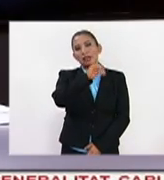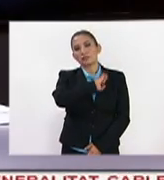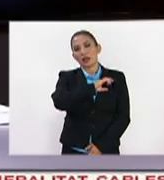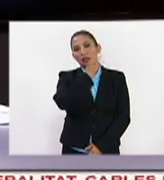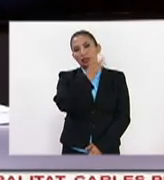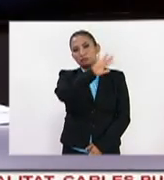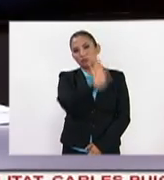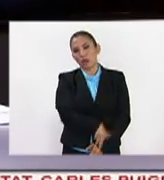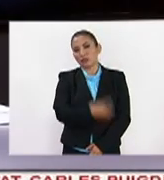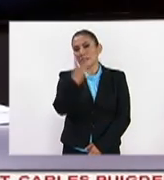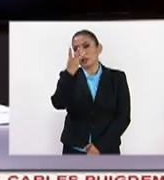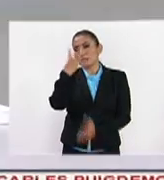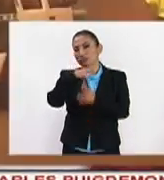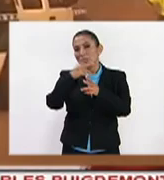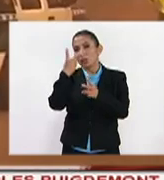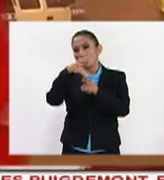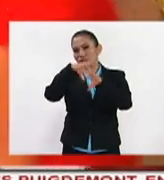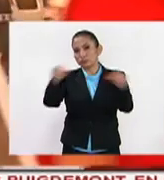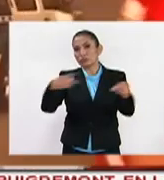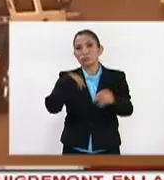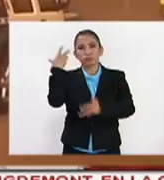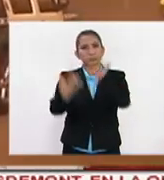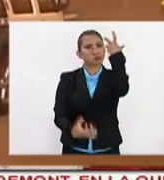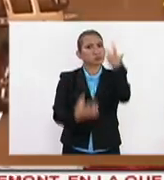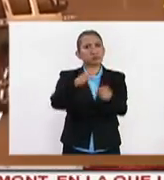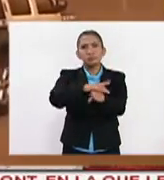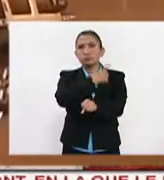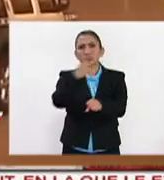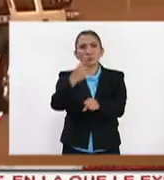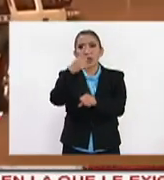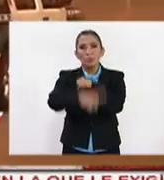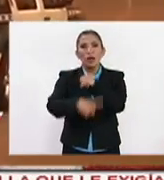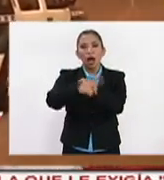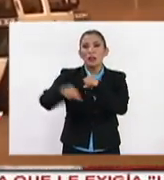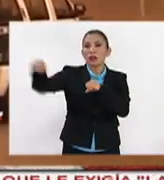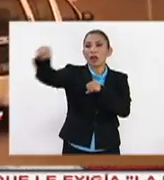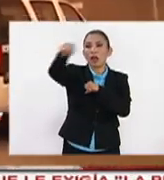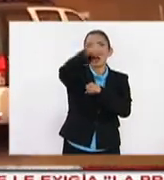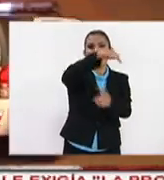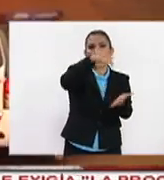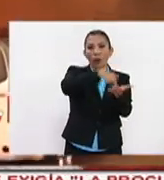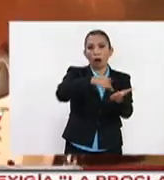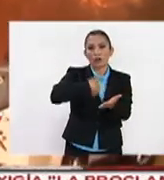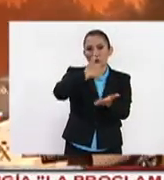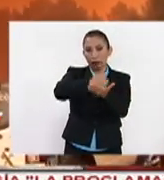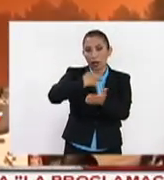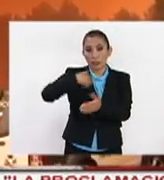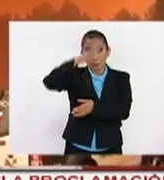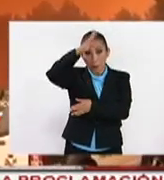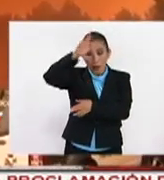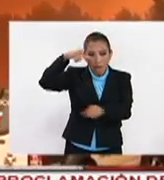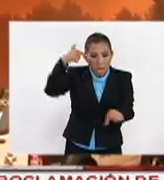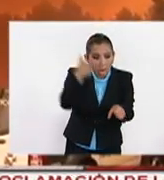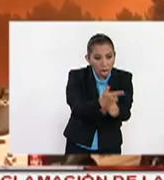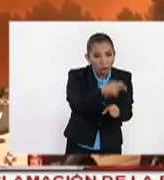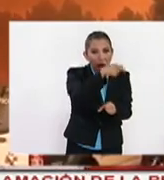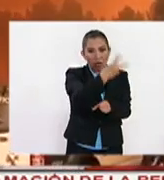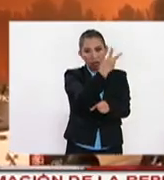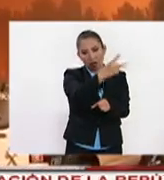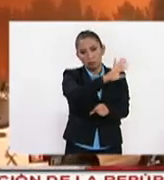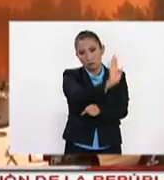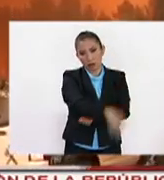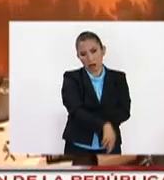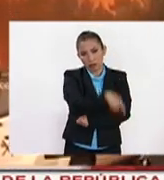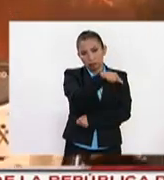personas murieron y 2 desaparecidas por la ola de incendios que afectan a distintos puntos de la ciudad. Los bomberos hallaron a las 2